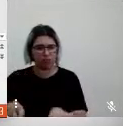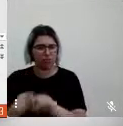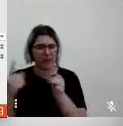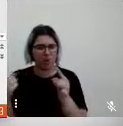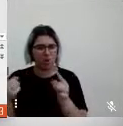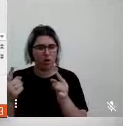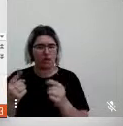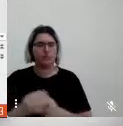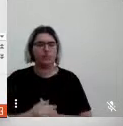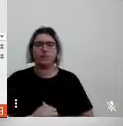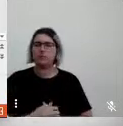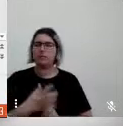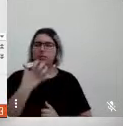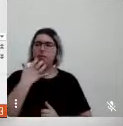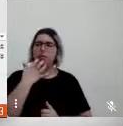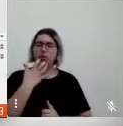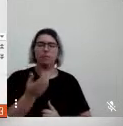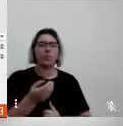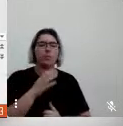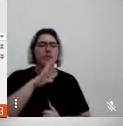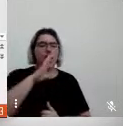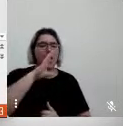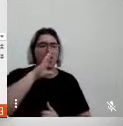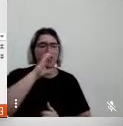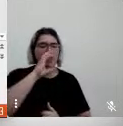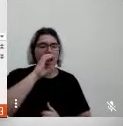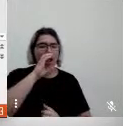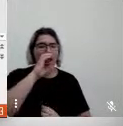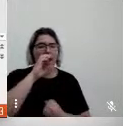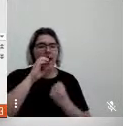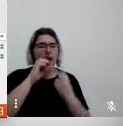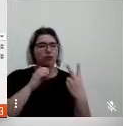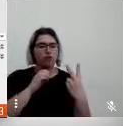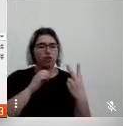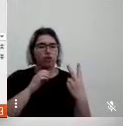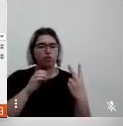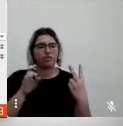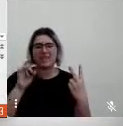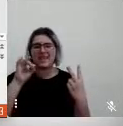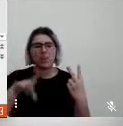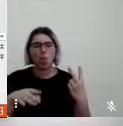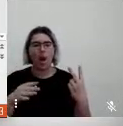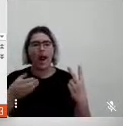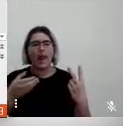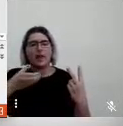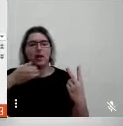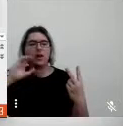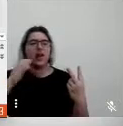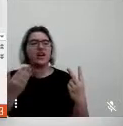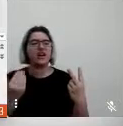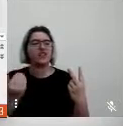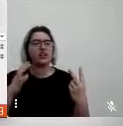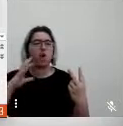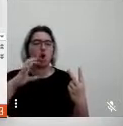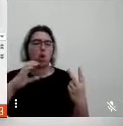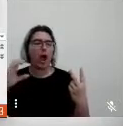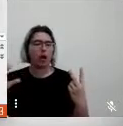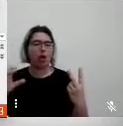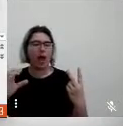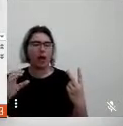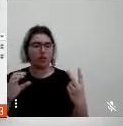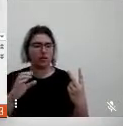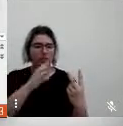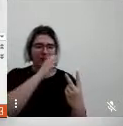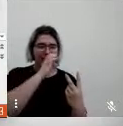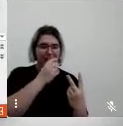por ejemplo, 2 naranjas tienen las mismas calorías que un refresco de Coca-Cola, por ejemplo, ¿vale? Pero es